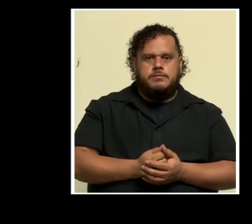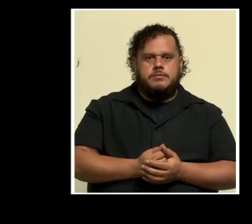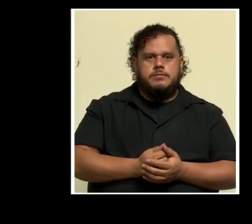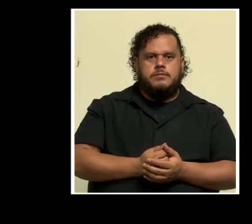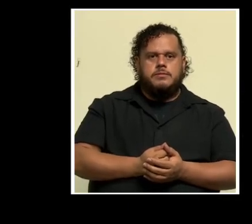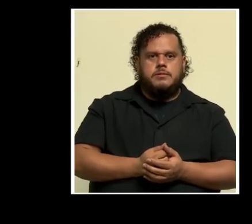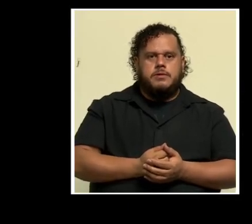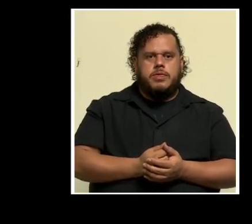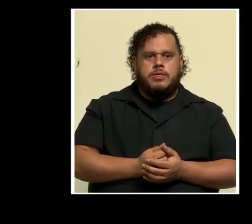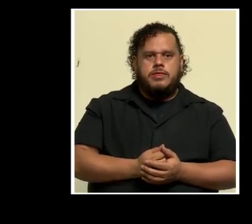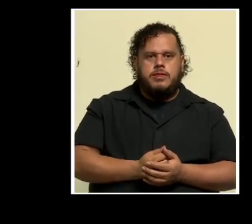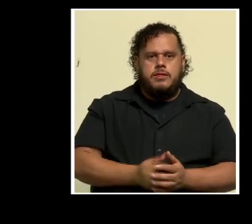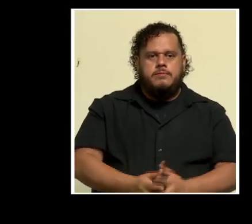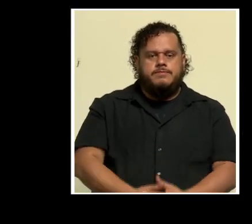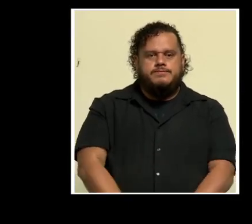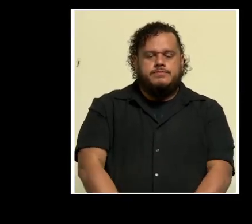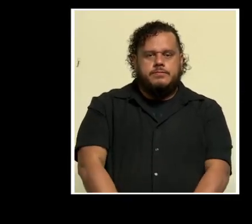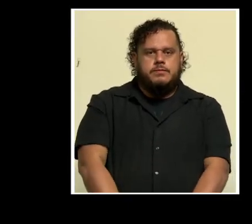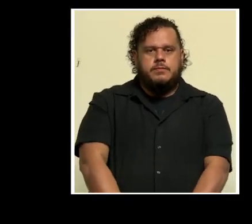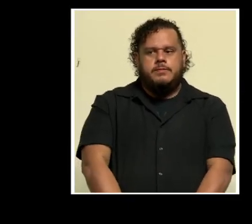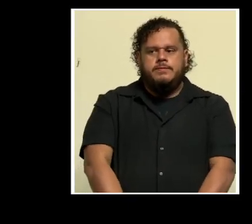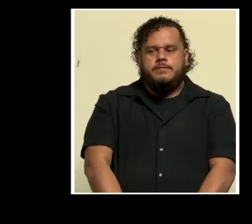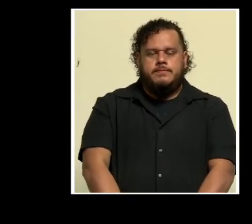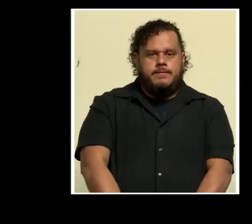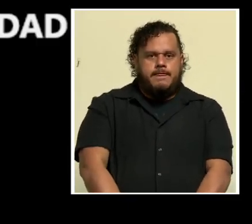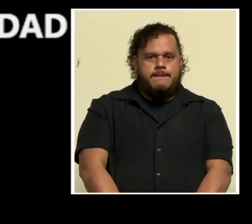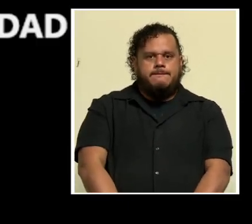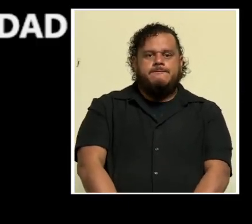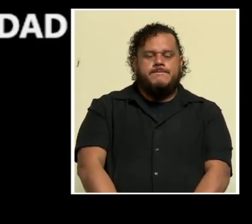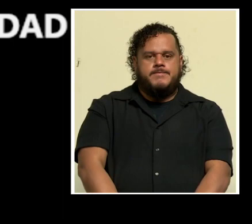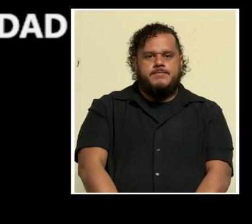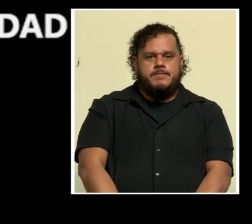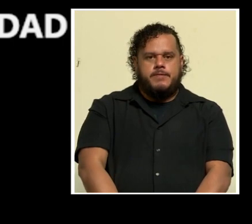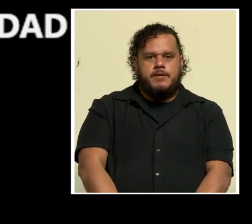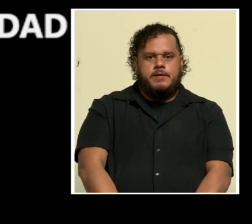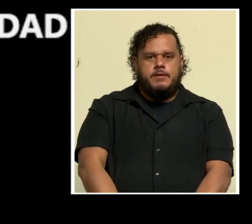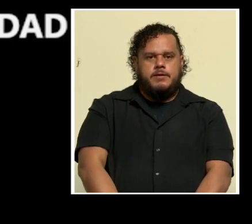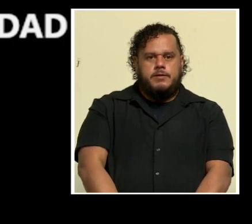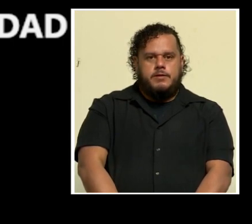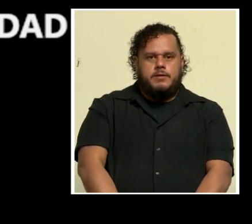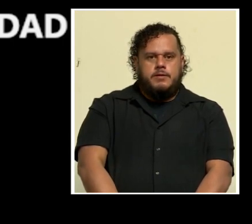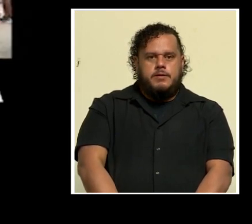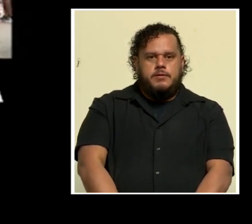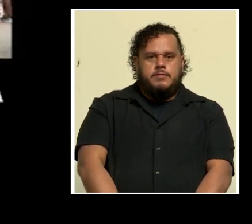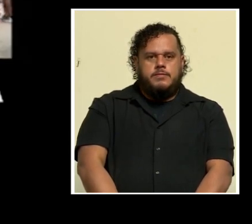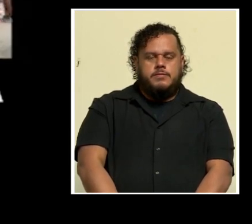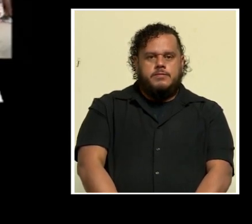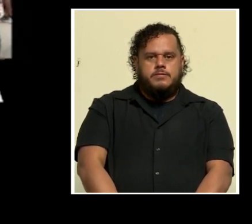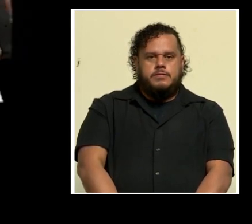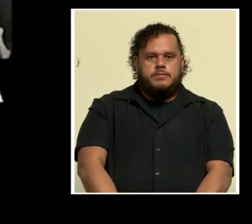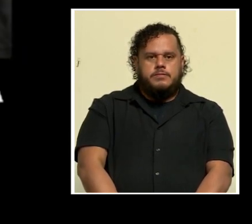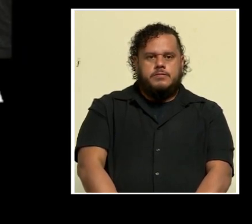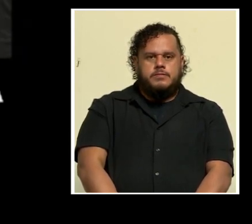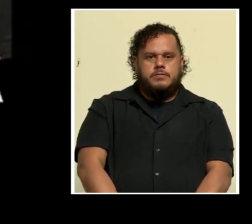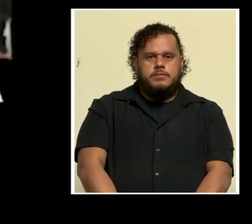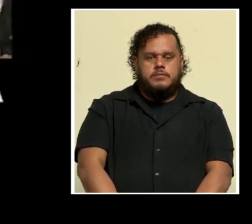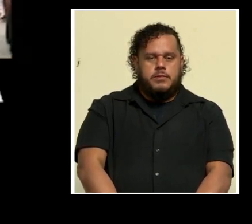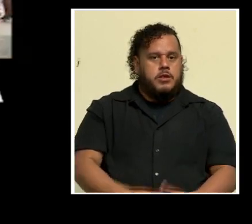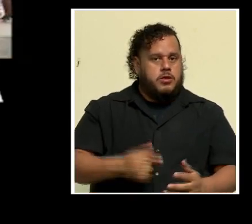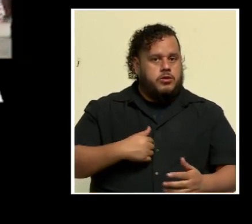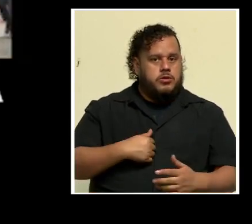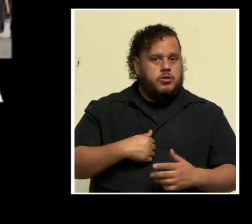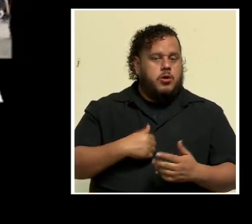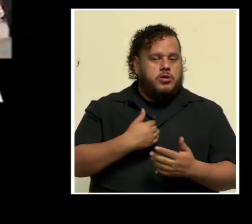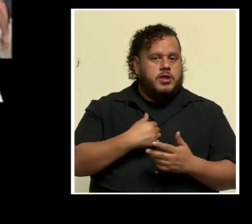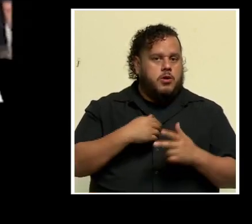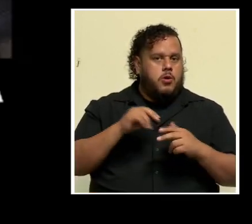Quité el negocio negocio y sin embargo, gracias a Dios, yo había